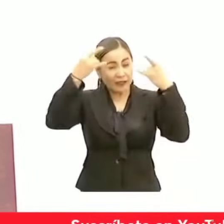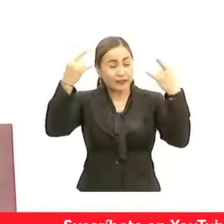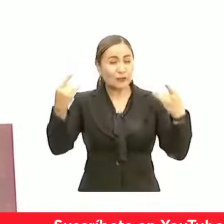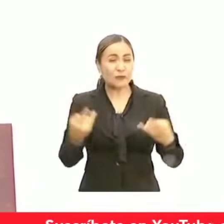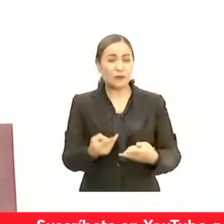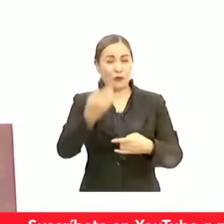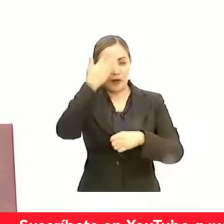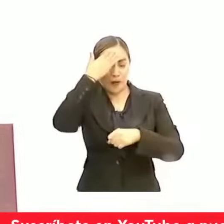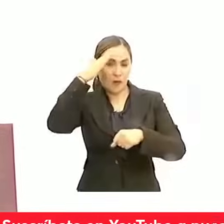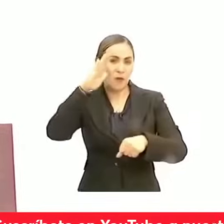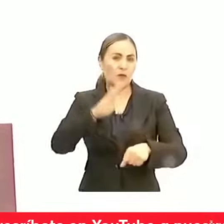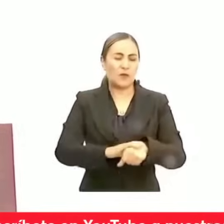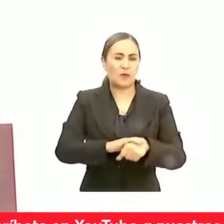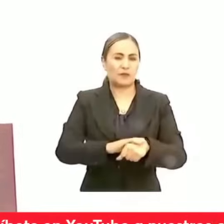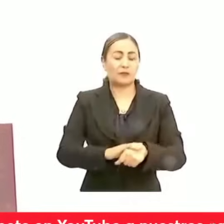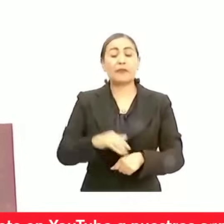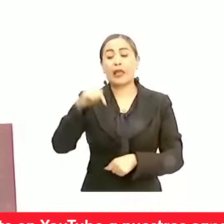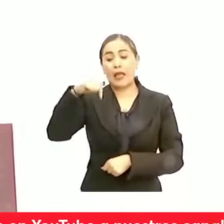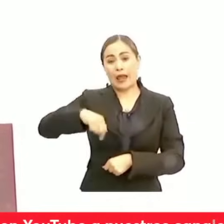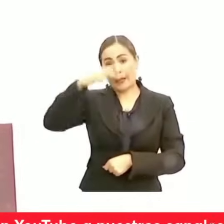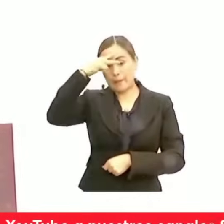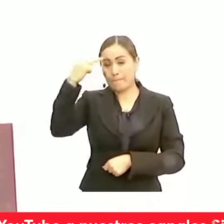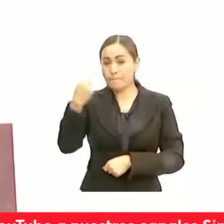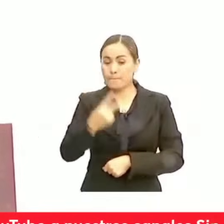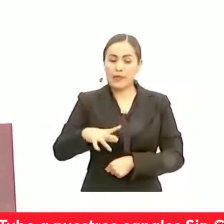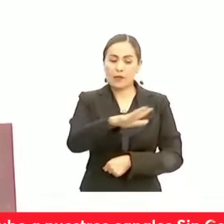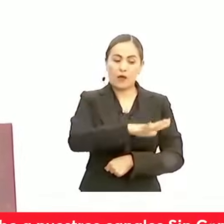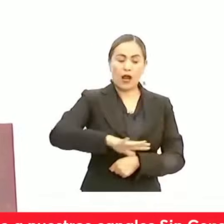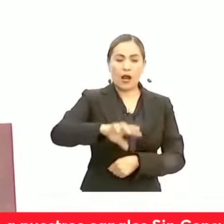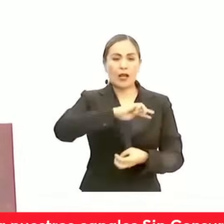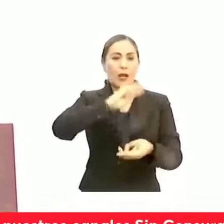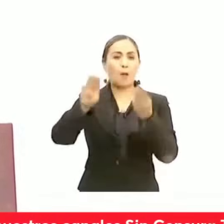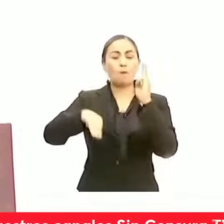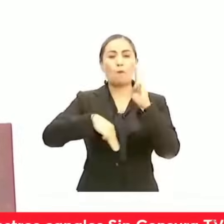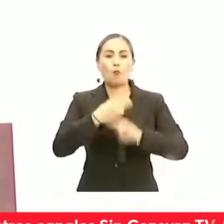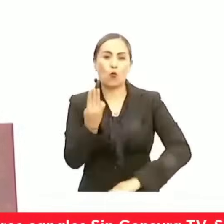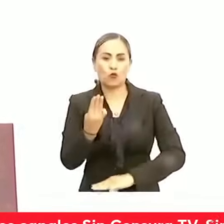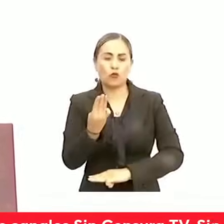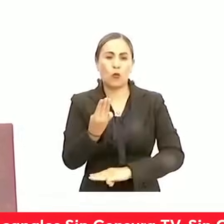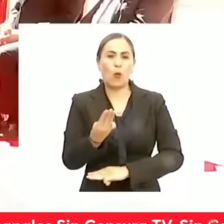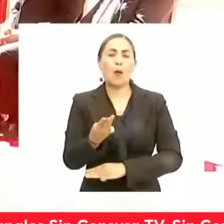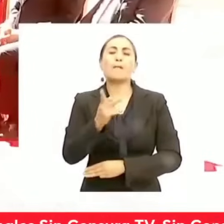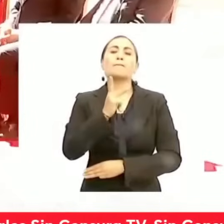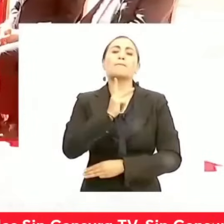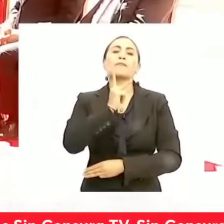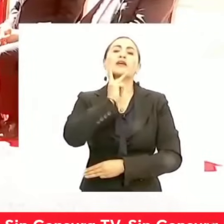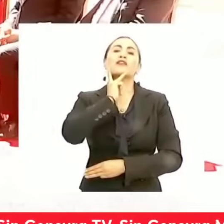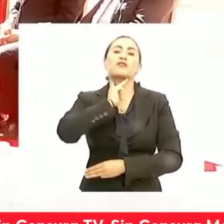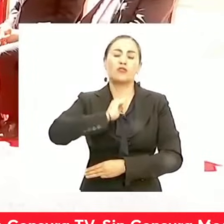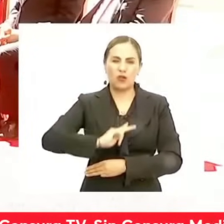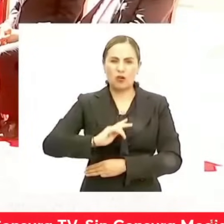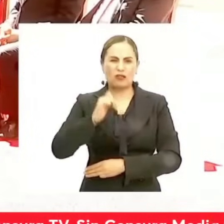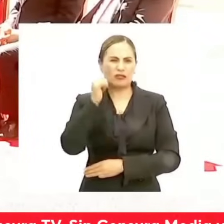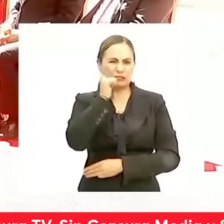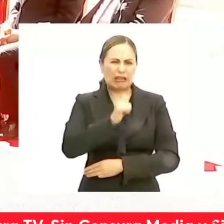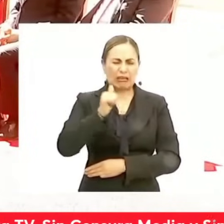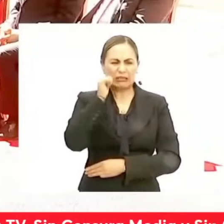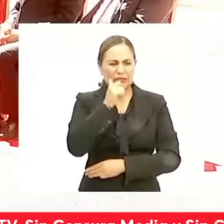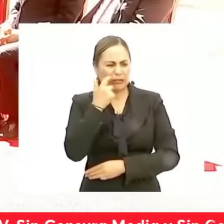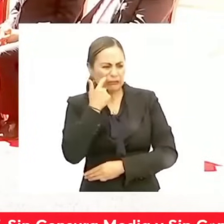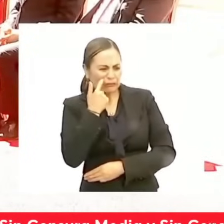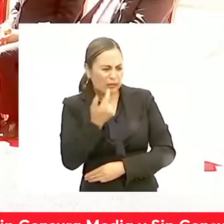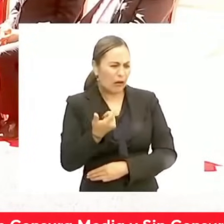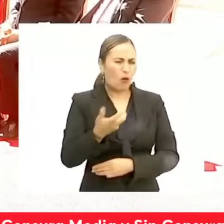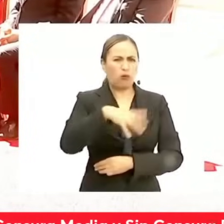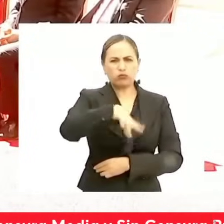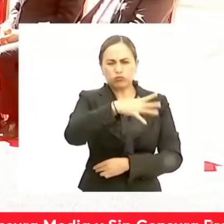En México y en el mundo, el petróleo siempre ha despertado la codicia,